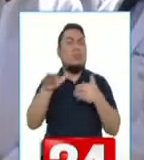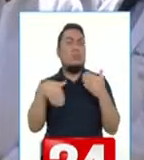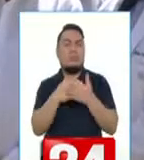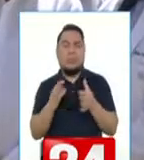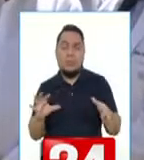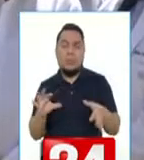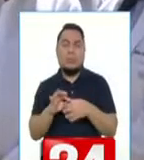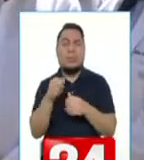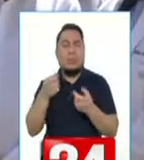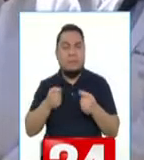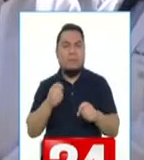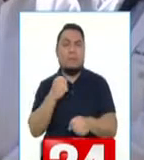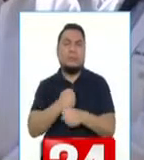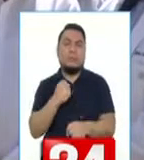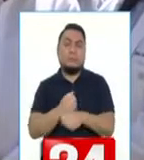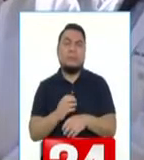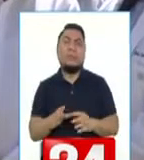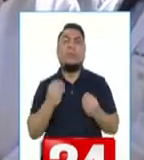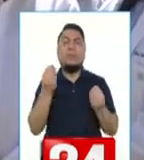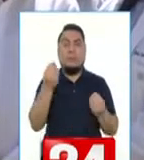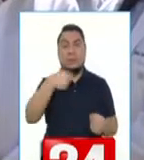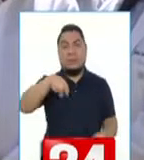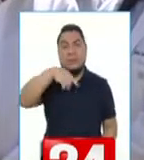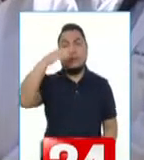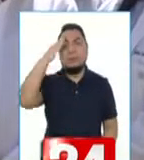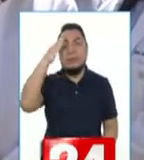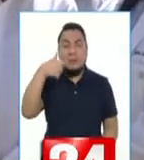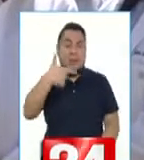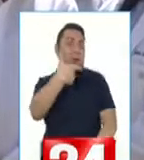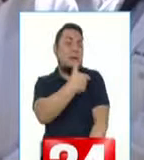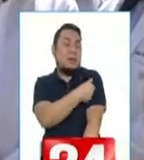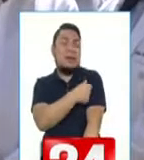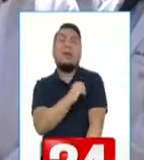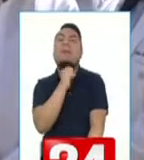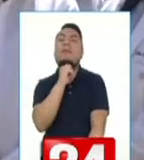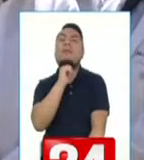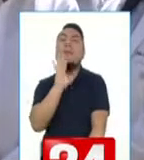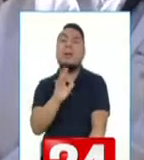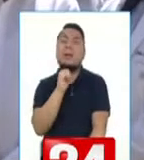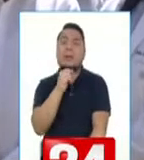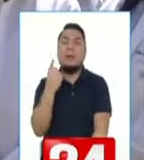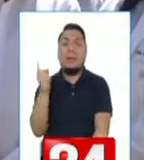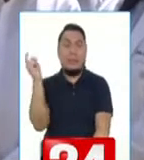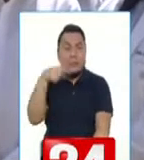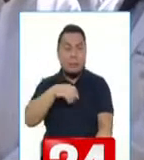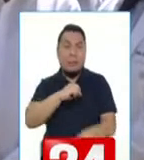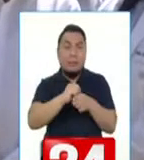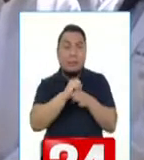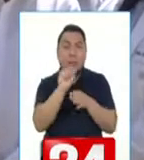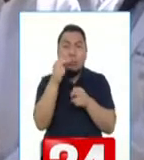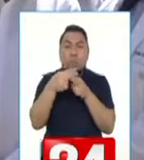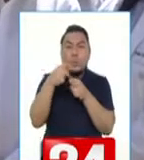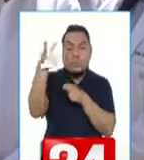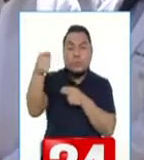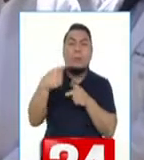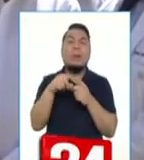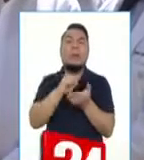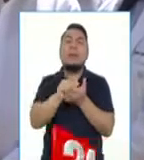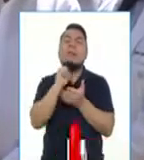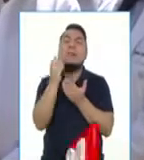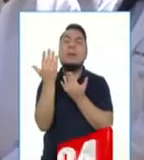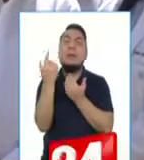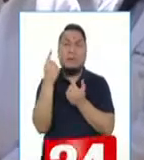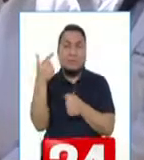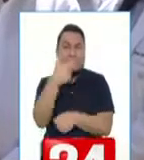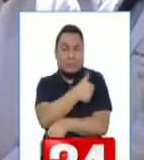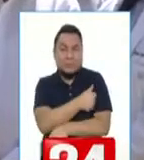en este esfuerzo, porque sabemos que la vacuna todavía, a pesar que se ve que está cerca, pero son meses que todavía falta